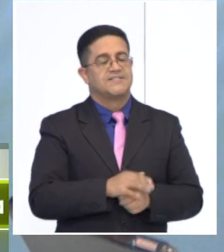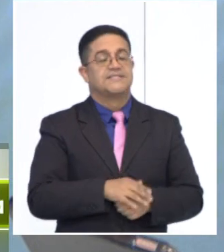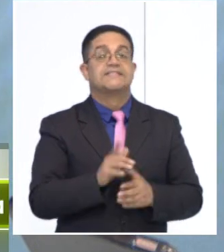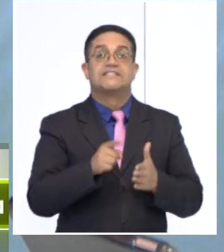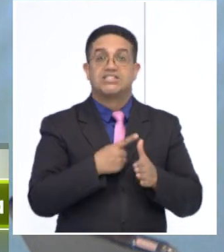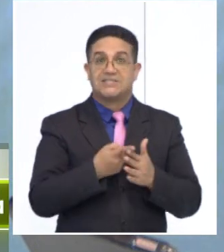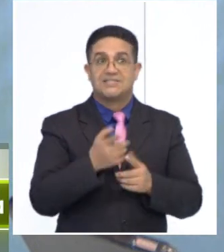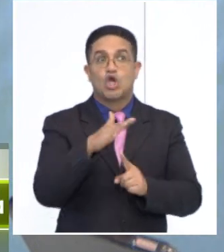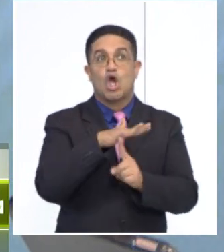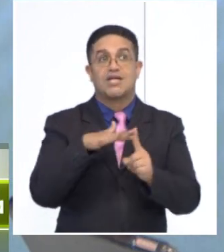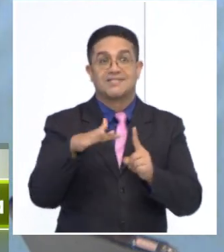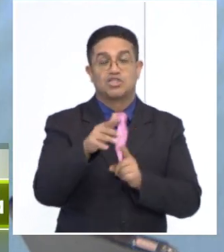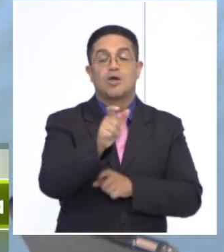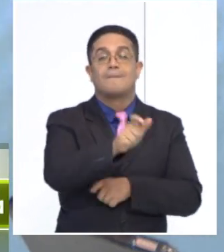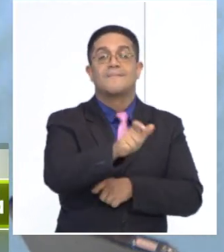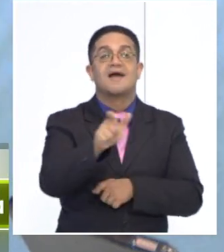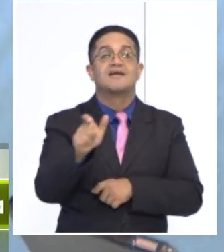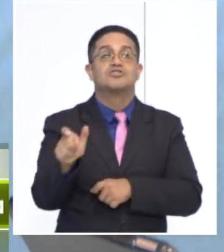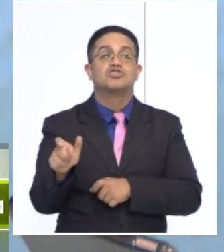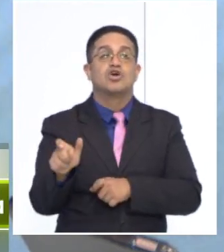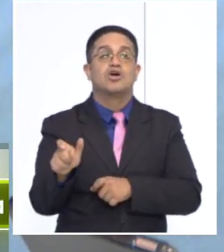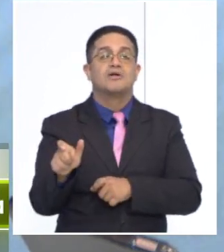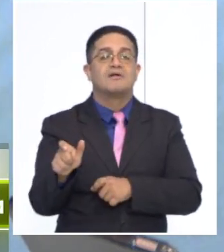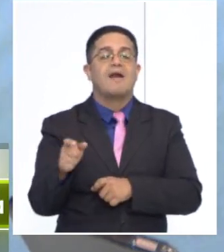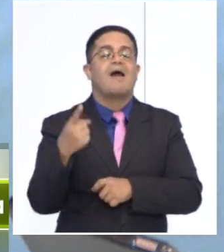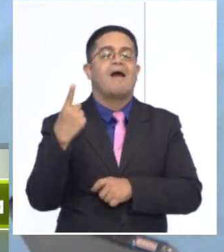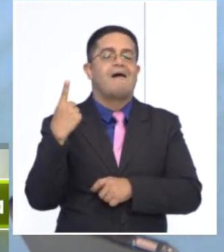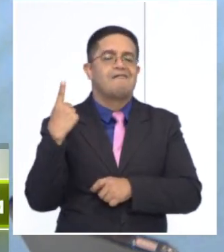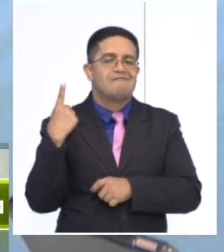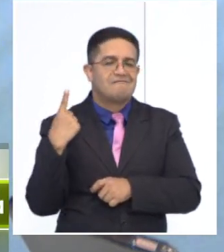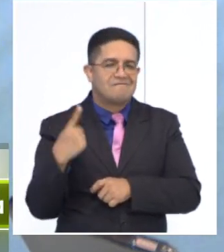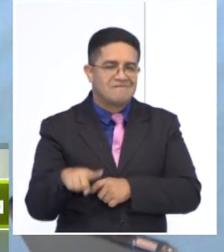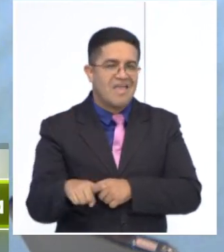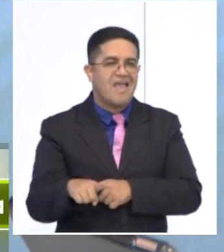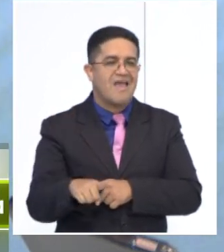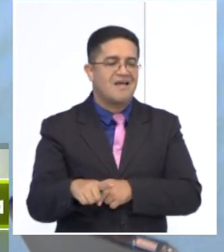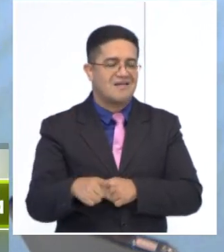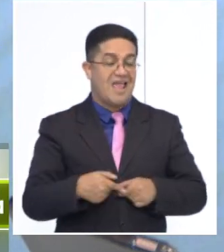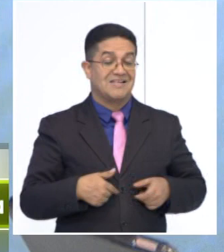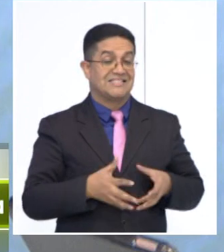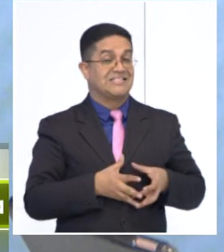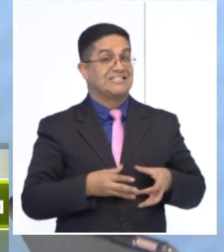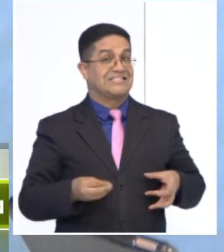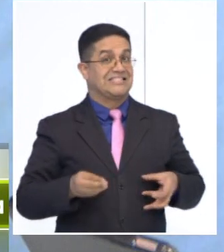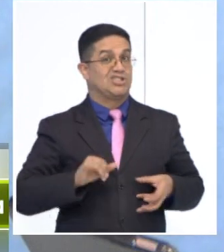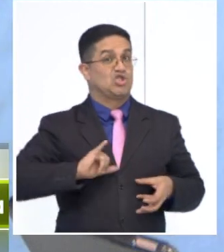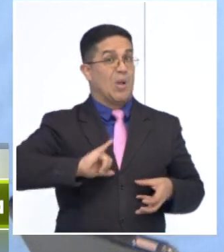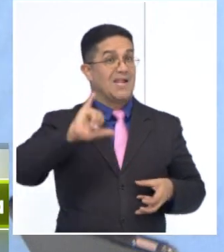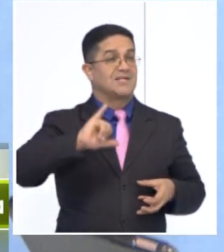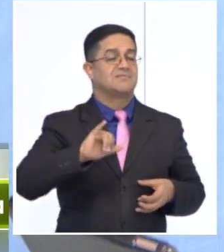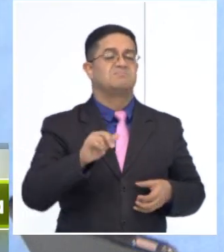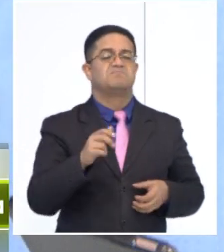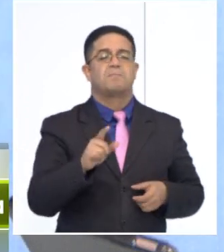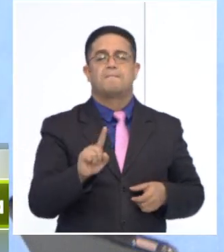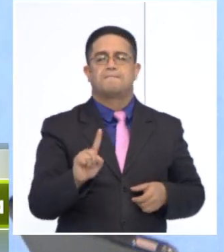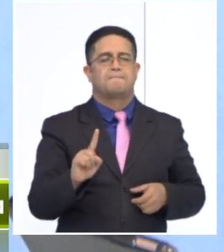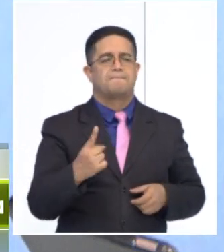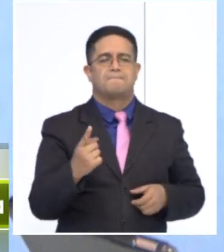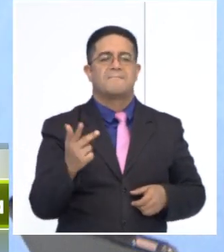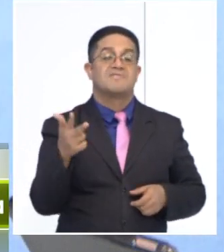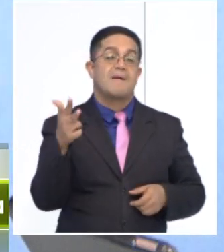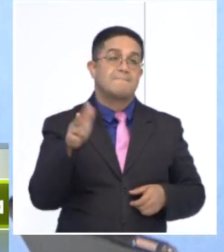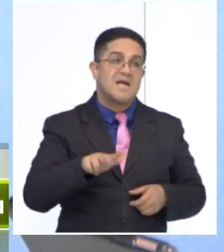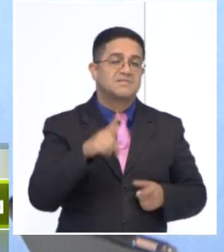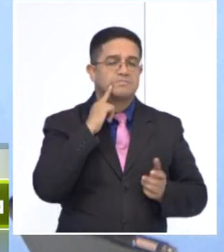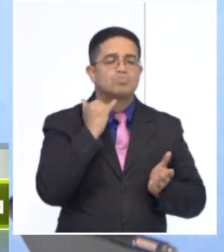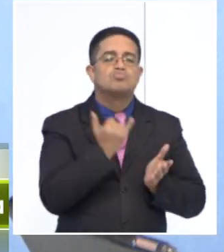el contexto de los pacientes con esta condición, con el hiperinsulinismo, durante el primer trimestre está aprobado